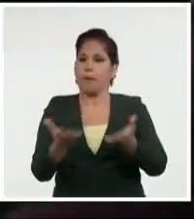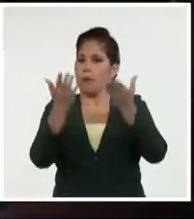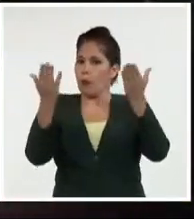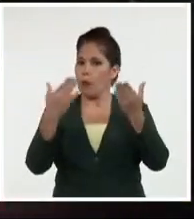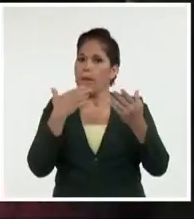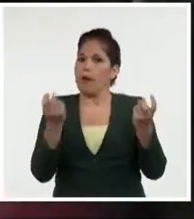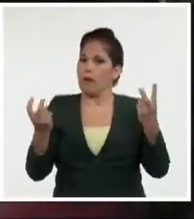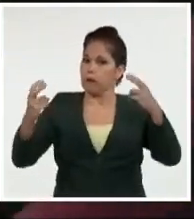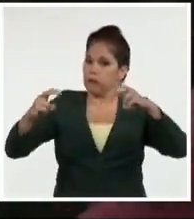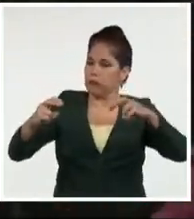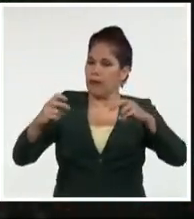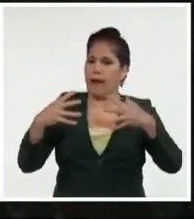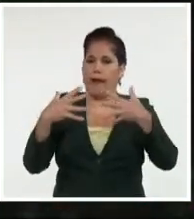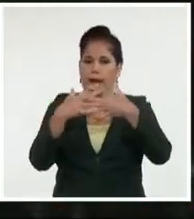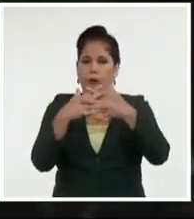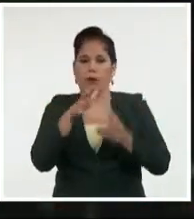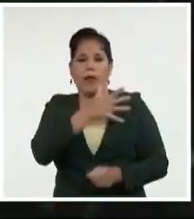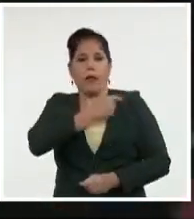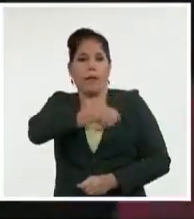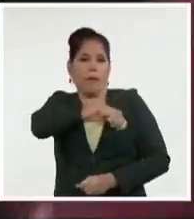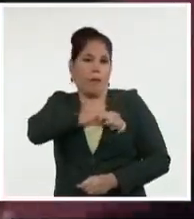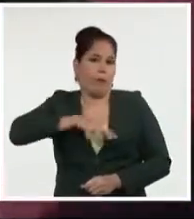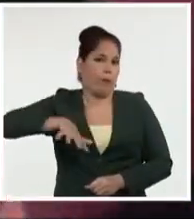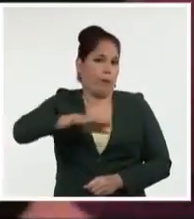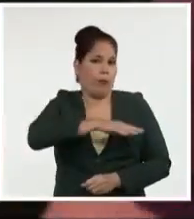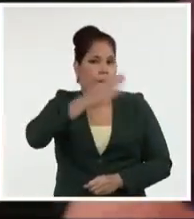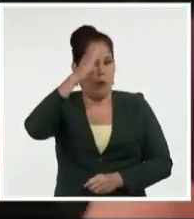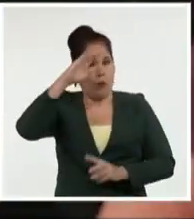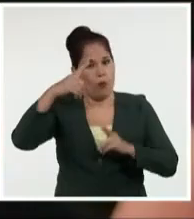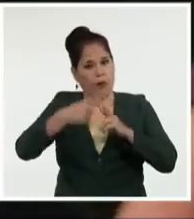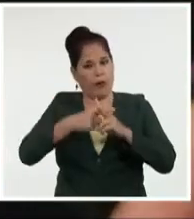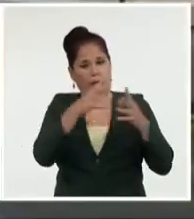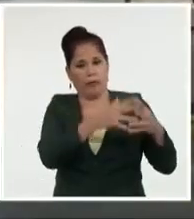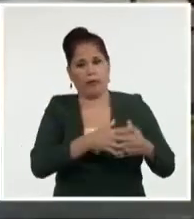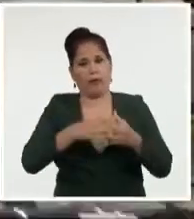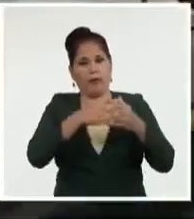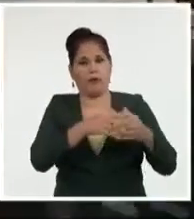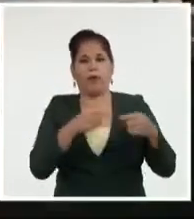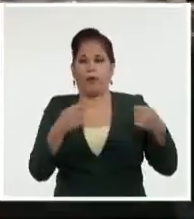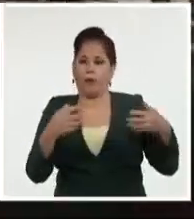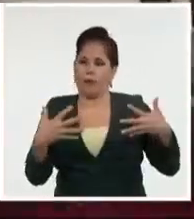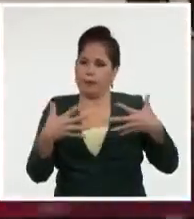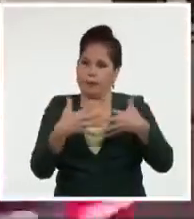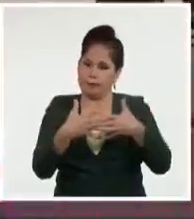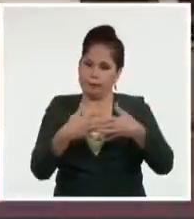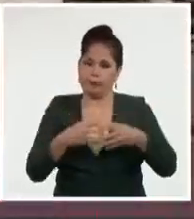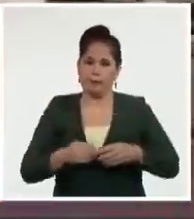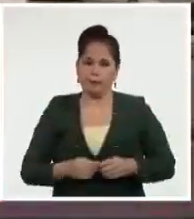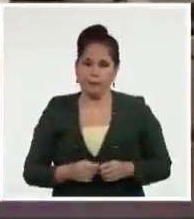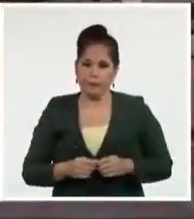entendimiento entre todos los cubanos, donde quiera que estén. Cristina Escobar, Sistema Informativo de la Televisión Cubana.